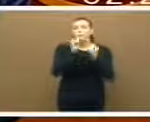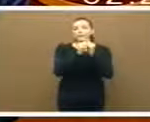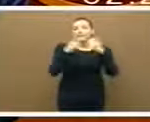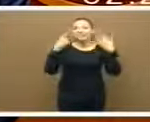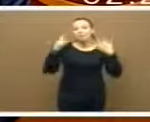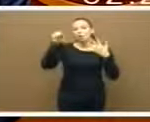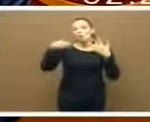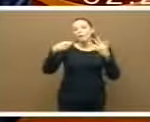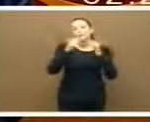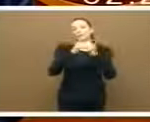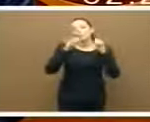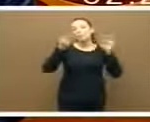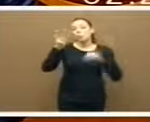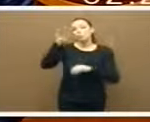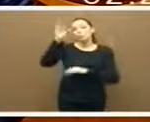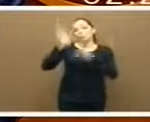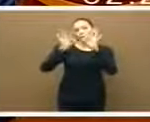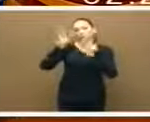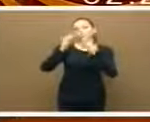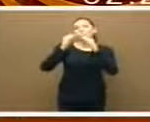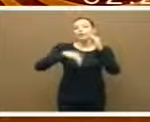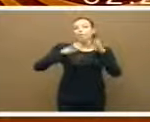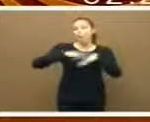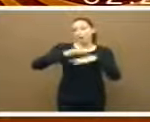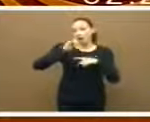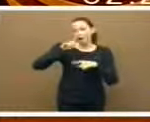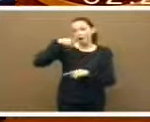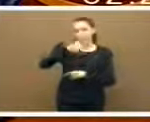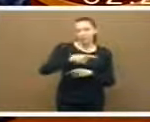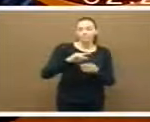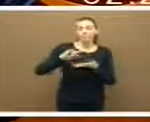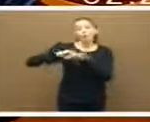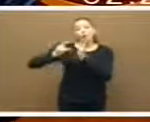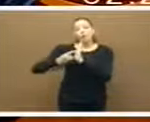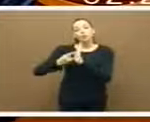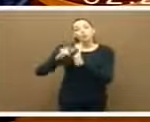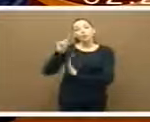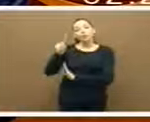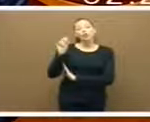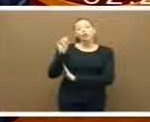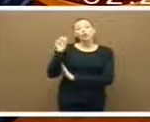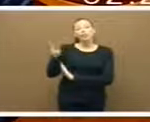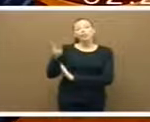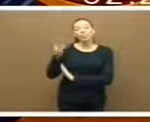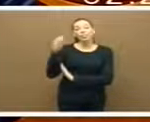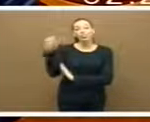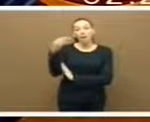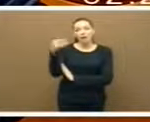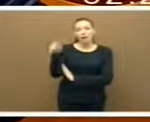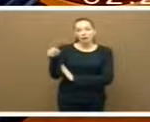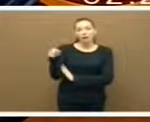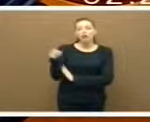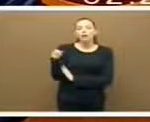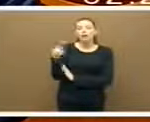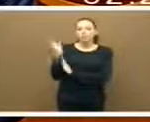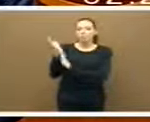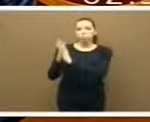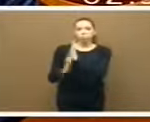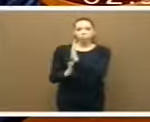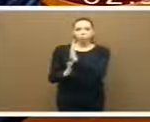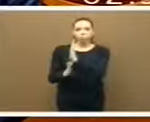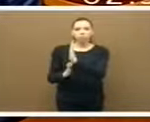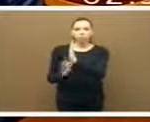26,24% menos para el año que viene. El 115B ha recortado más de 10,300,000 euros